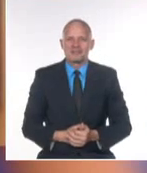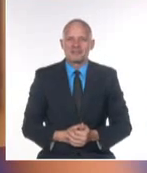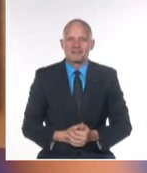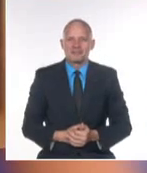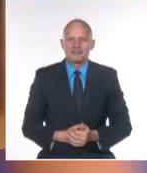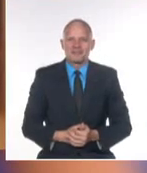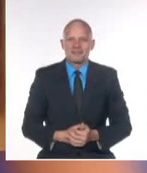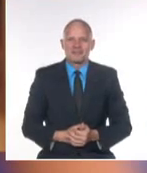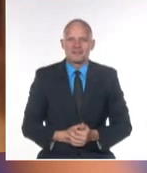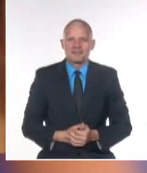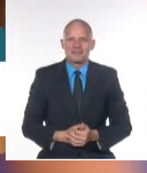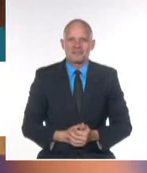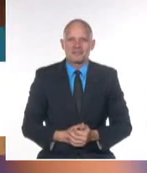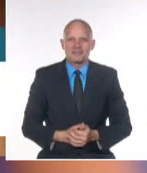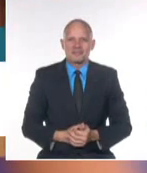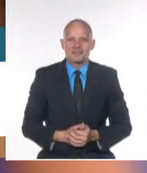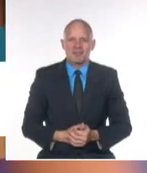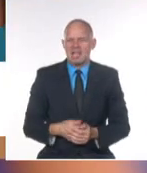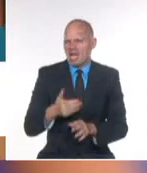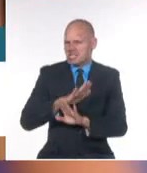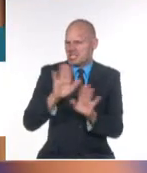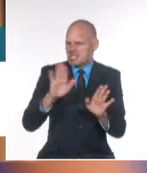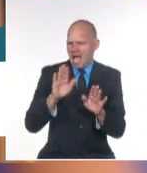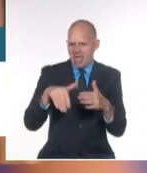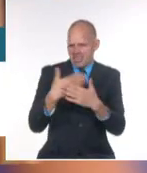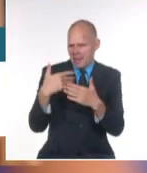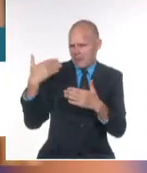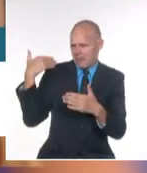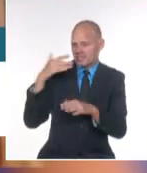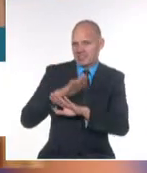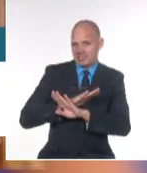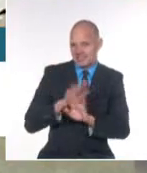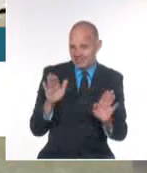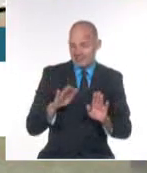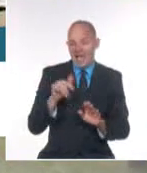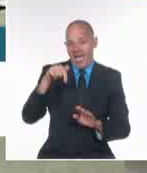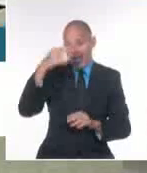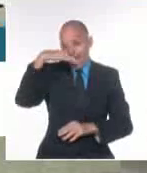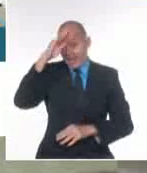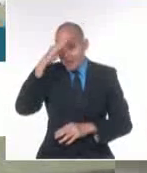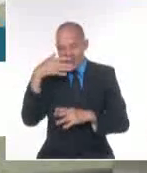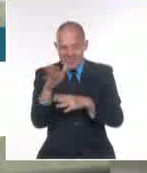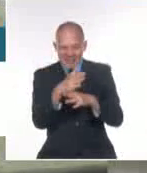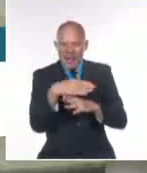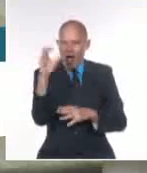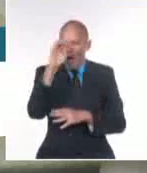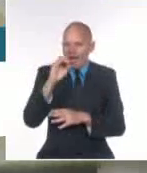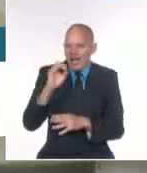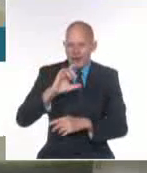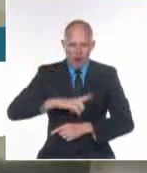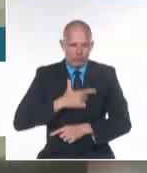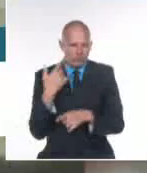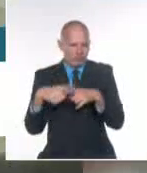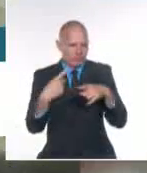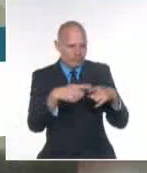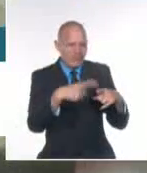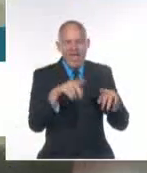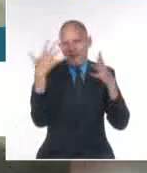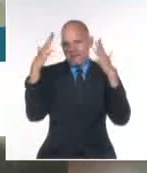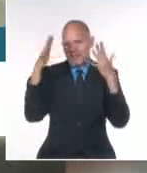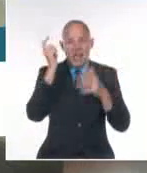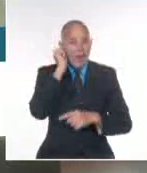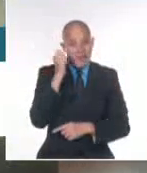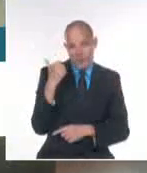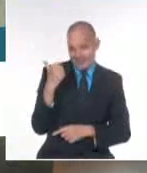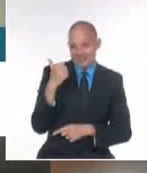Desde hace días, varias instituciones de la cultura celebran el cumpleaños 80 de la poeta y ensayista Nancy Morejón. Sus